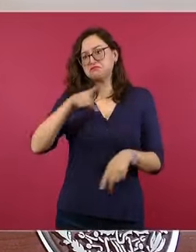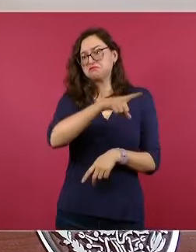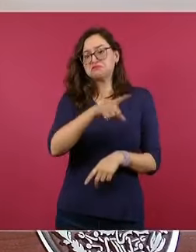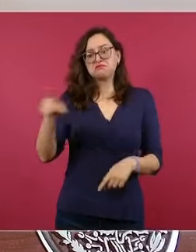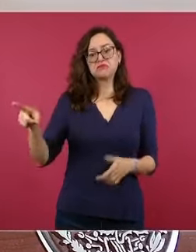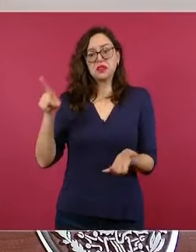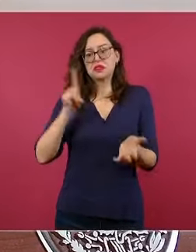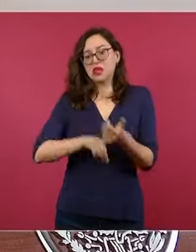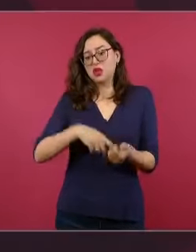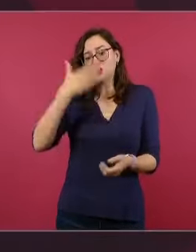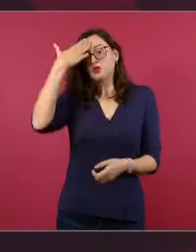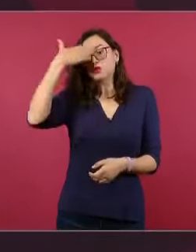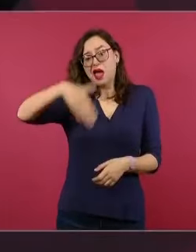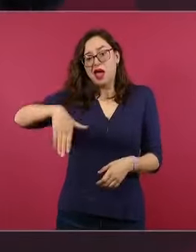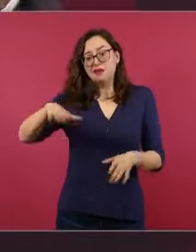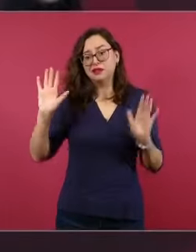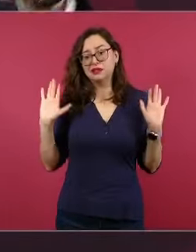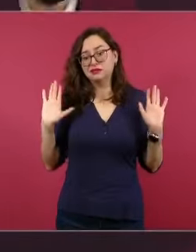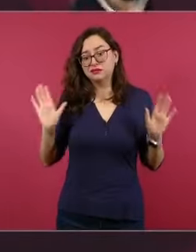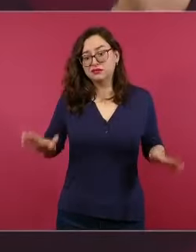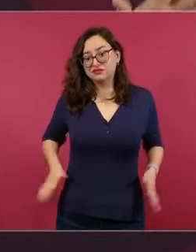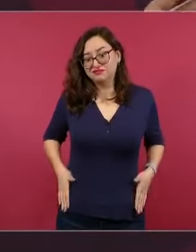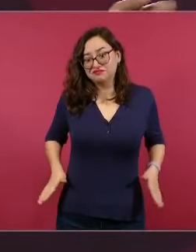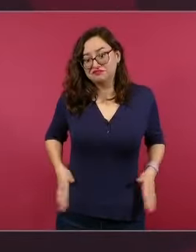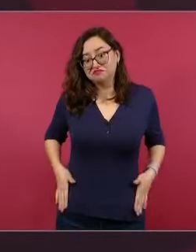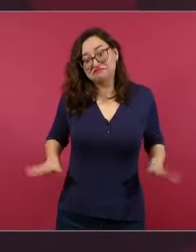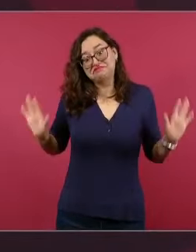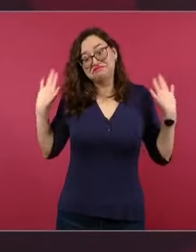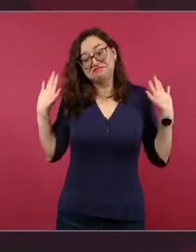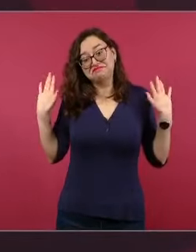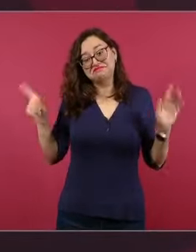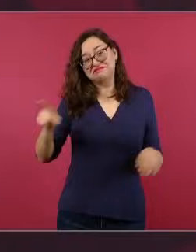familiar eso la mayoría de los mexicanos